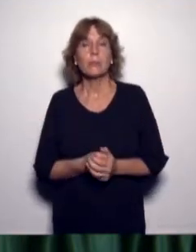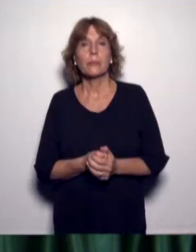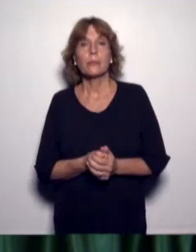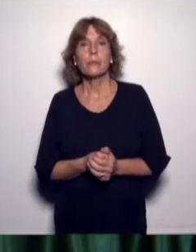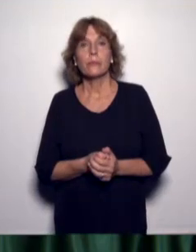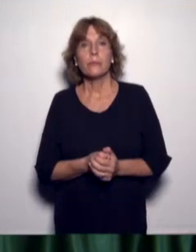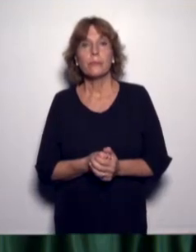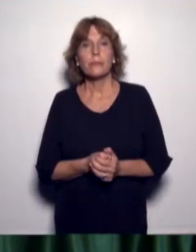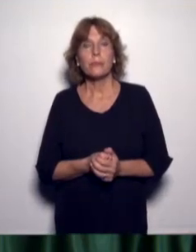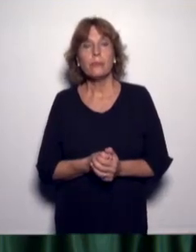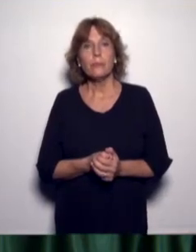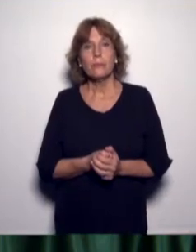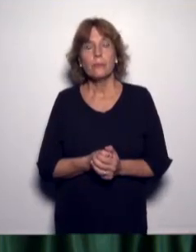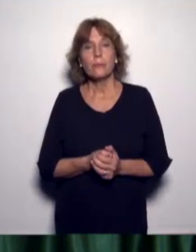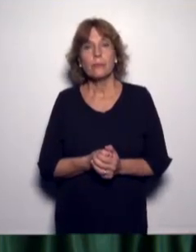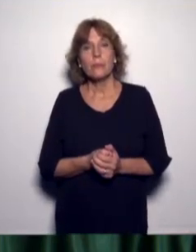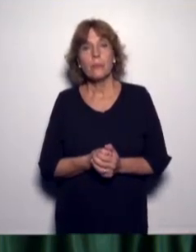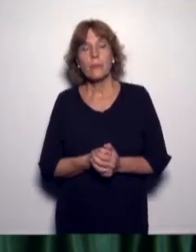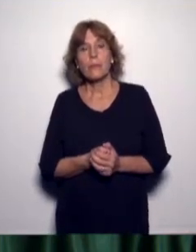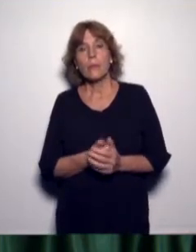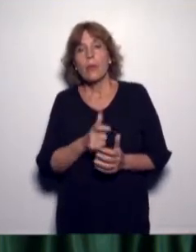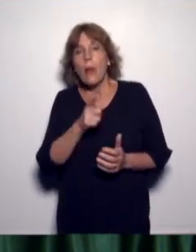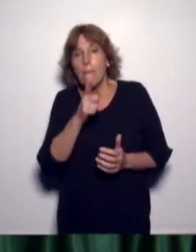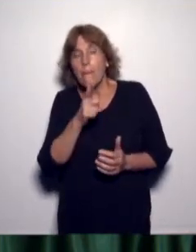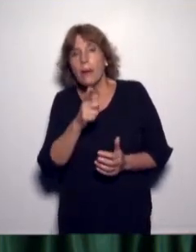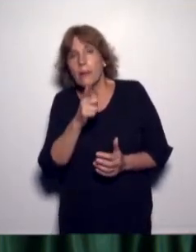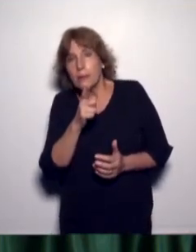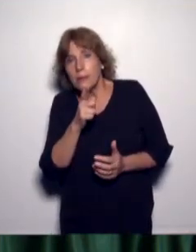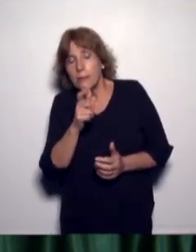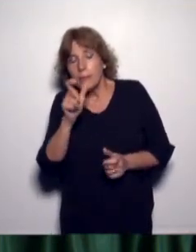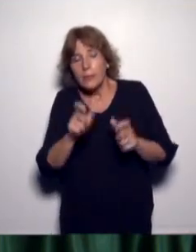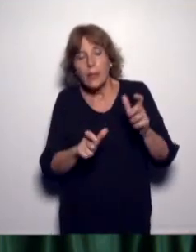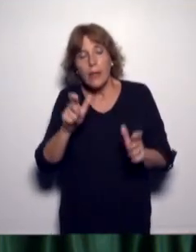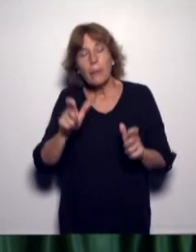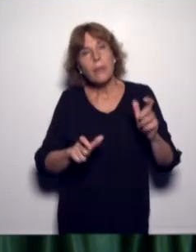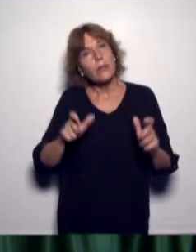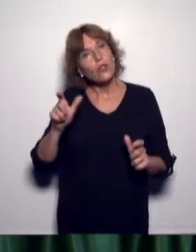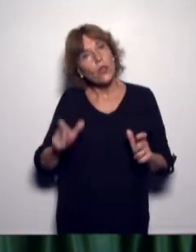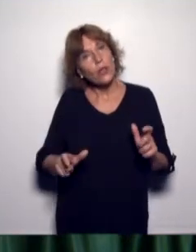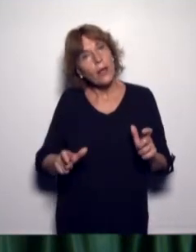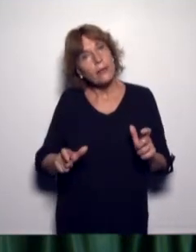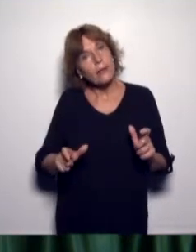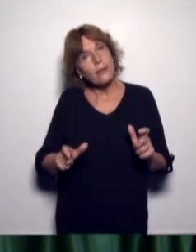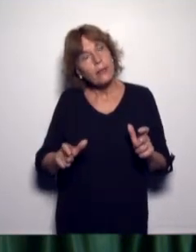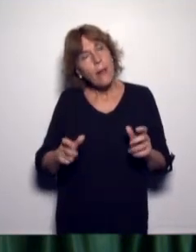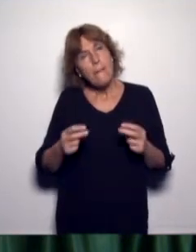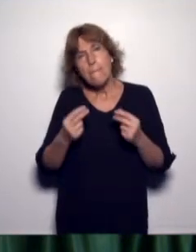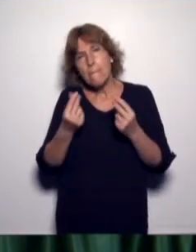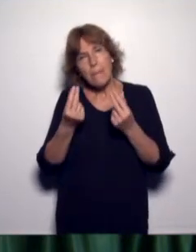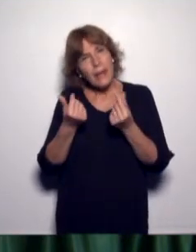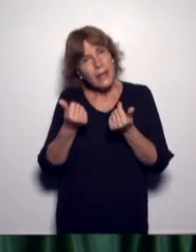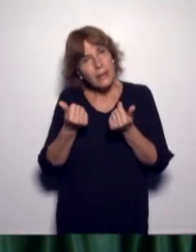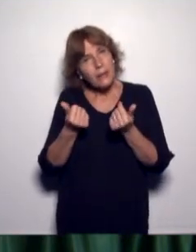el fondo, no se considera ya a las personas como un valor y un valor primario que hay que respetar y